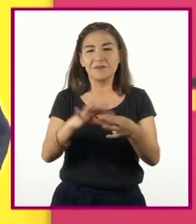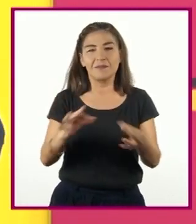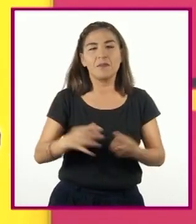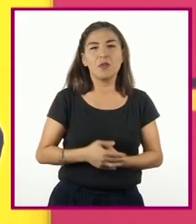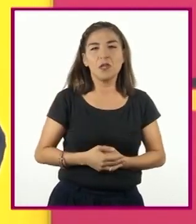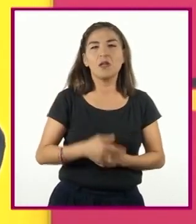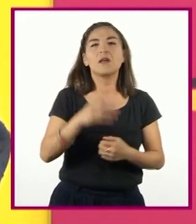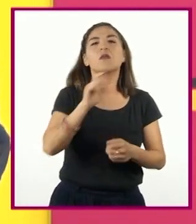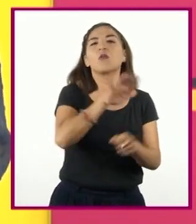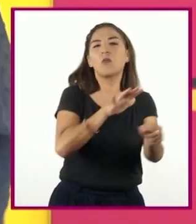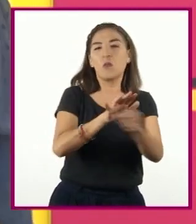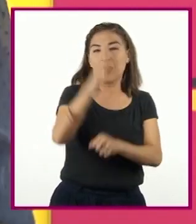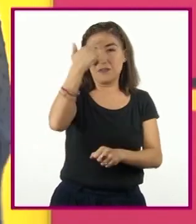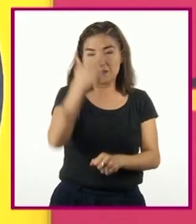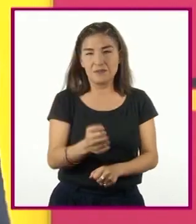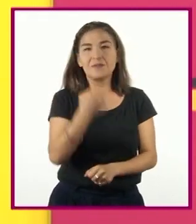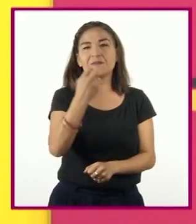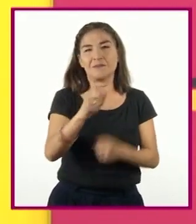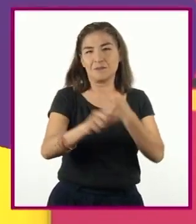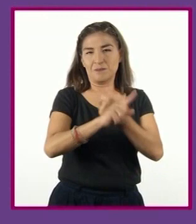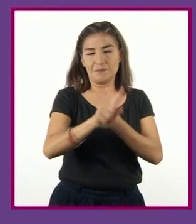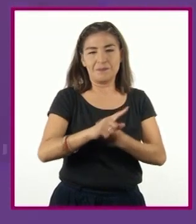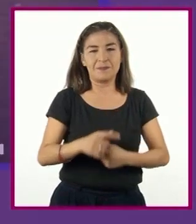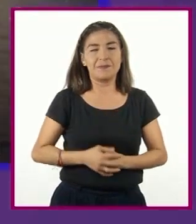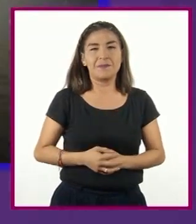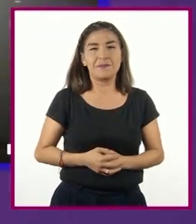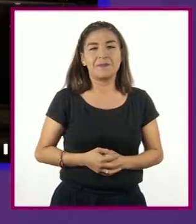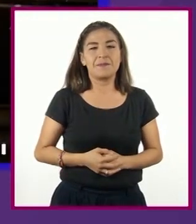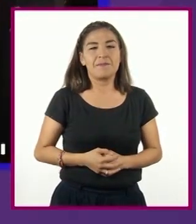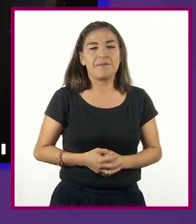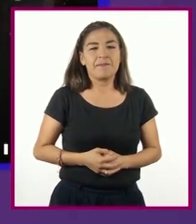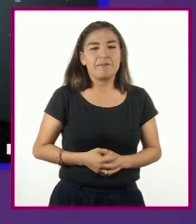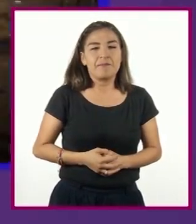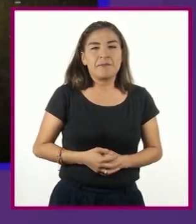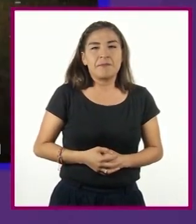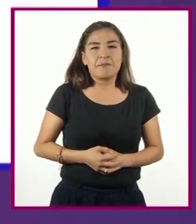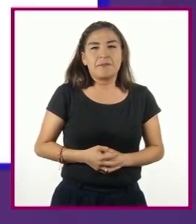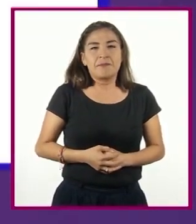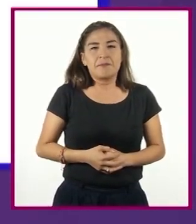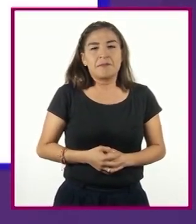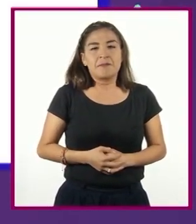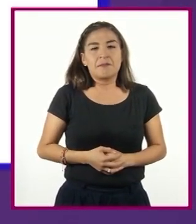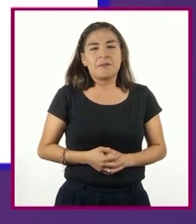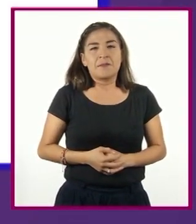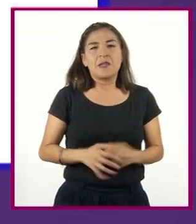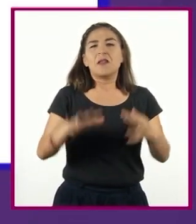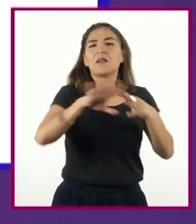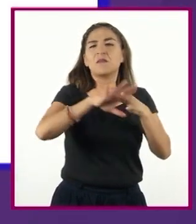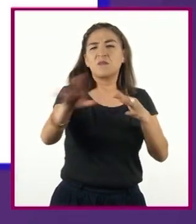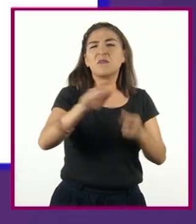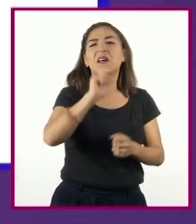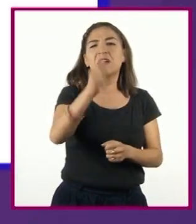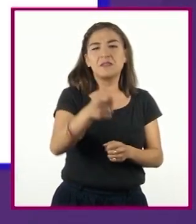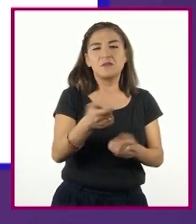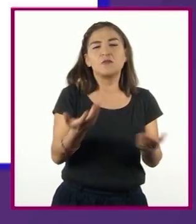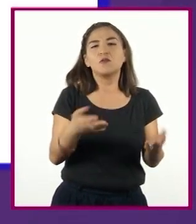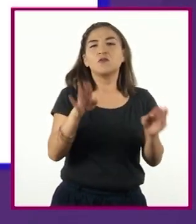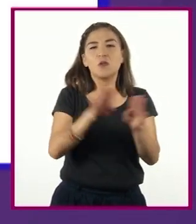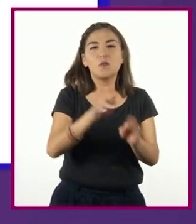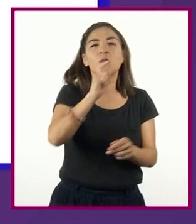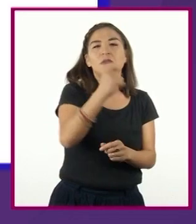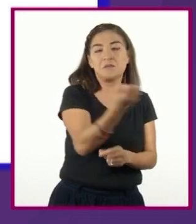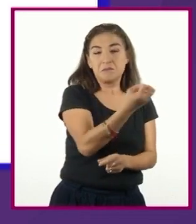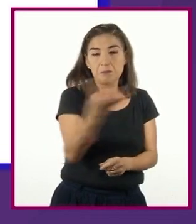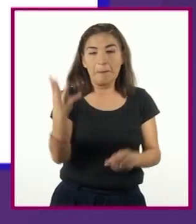y sus causas y consecuencias. La migración es el desplazamiento de una o